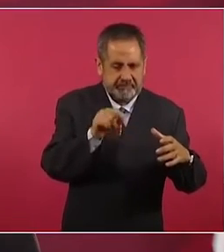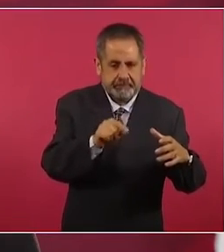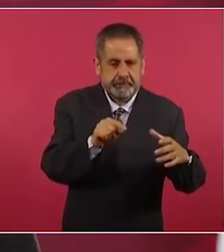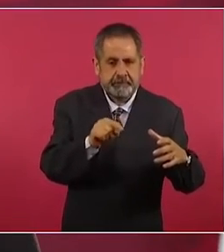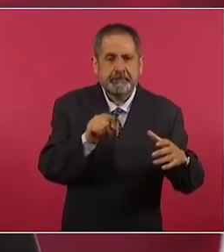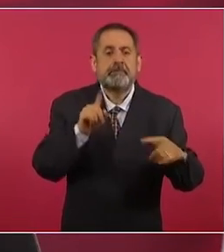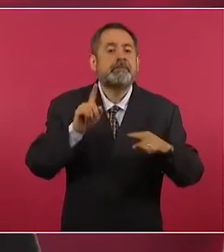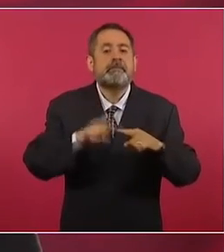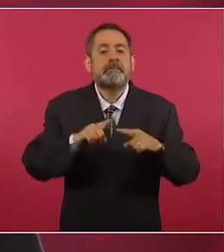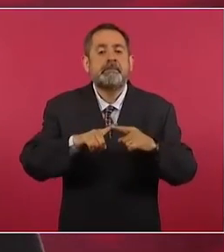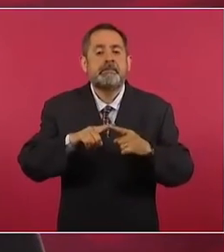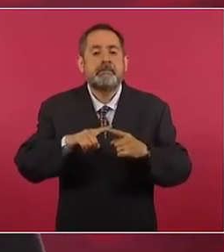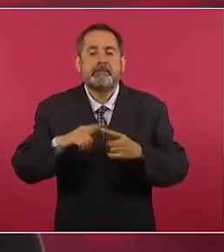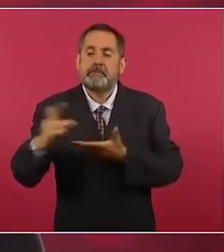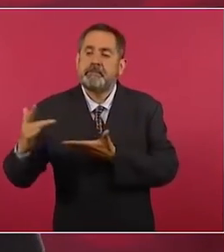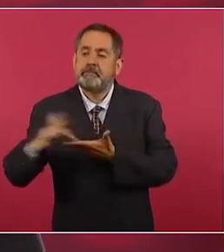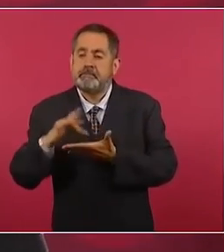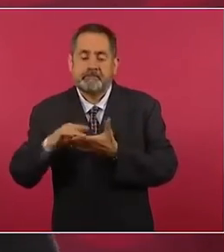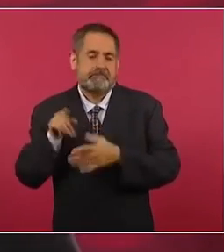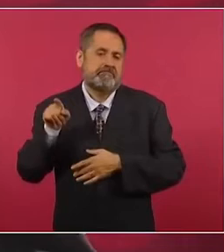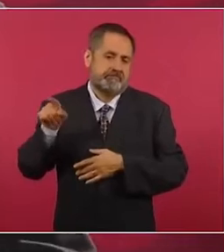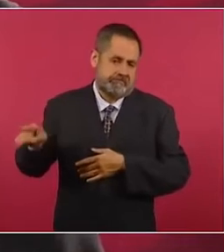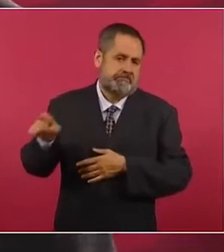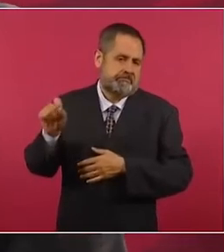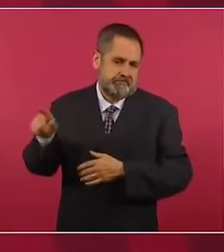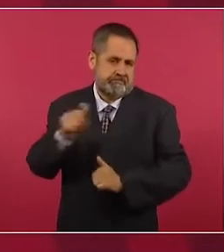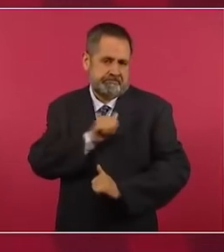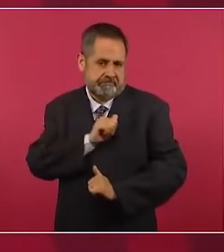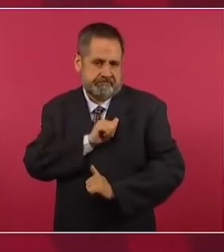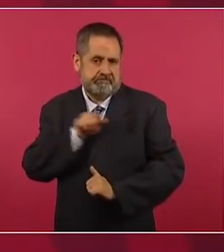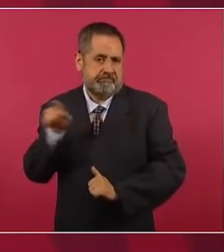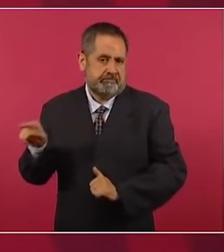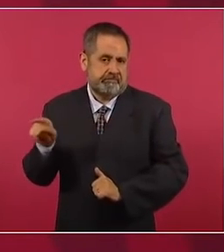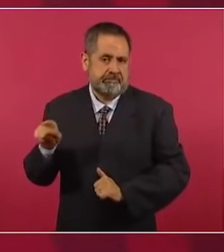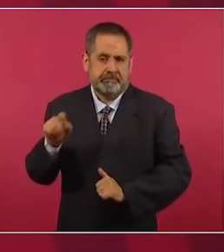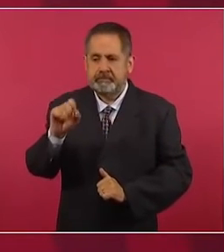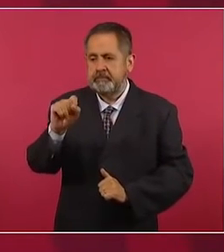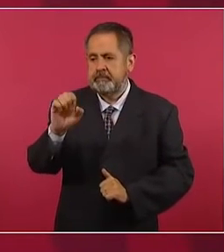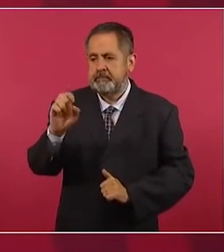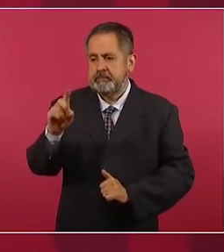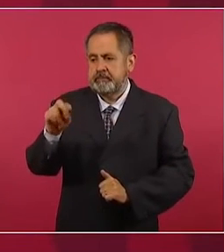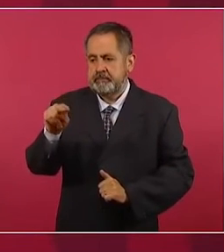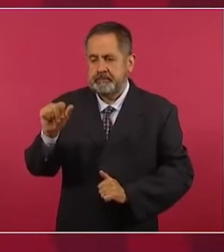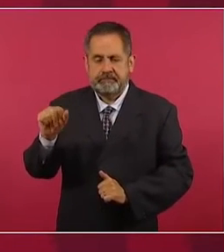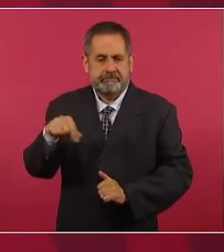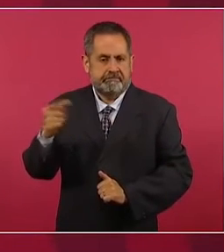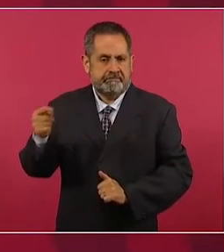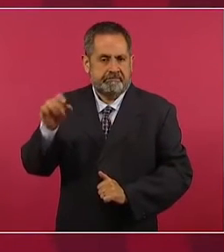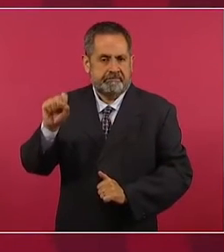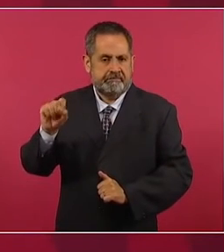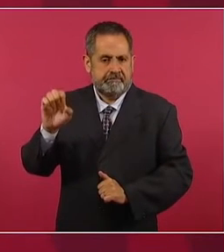el apoyo de las Fuerzas Armadas, tanto de la Secretaría de Defensa como de Marina,